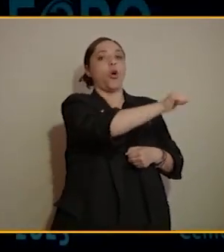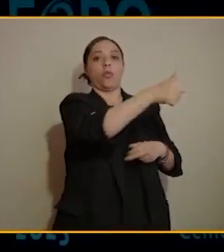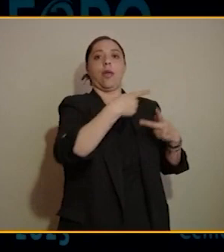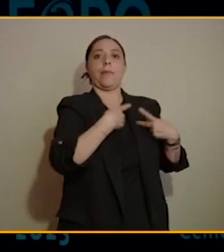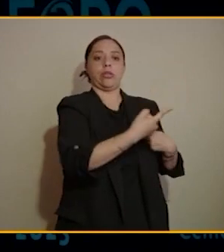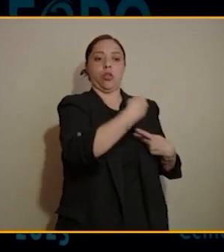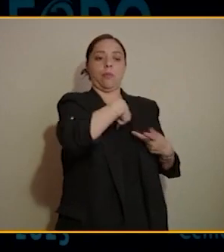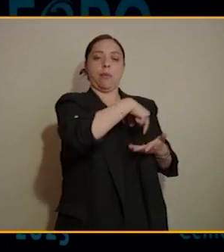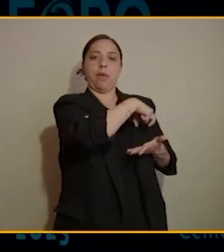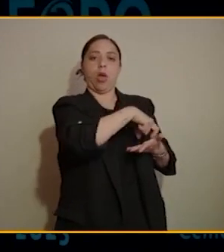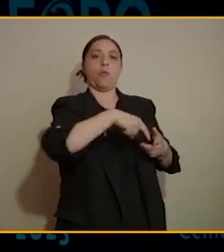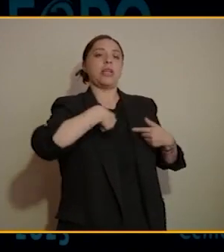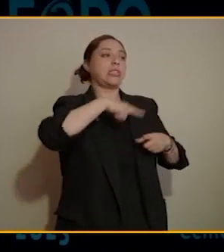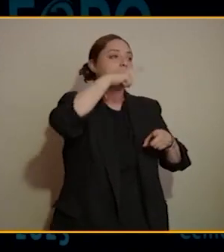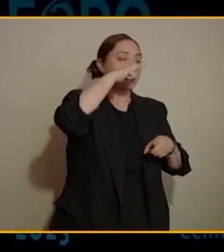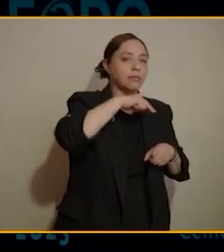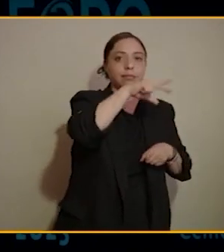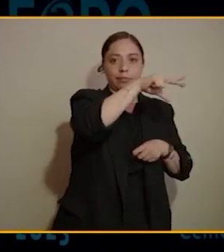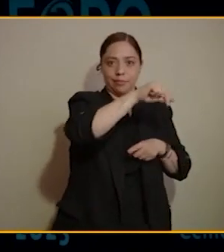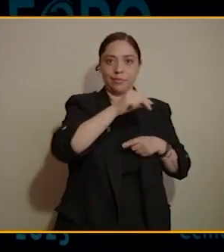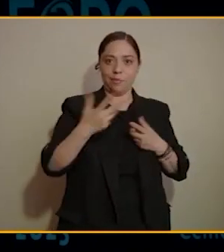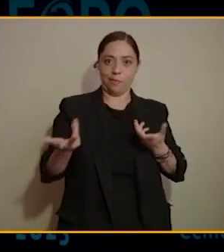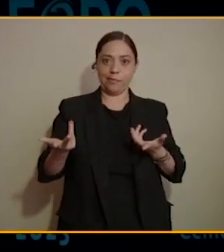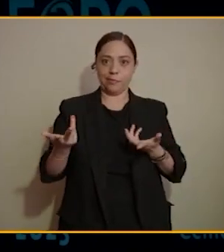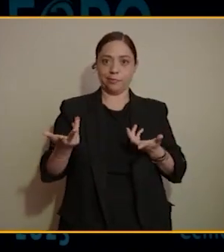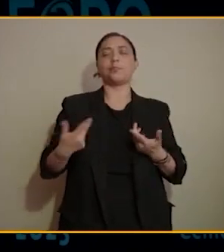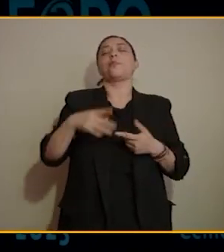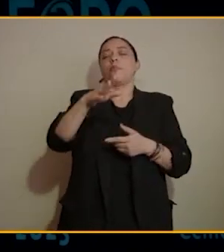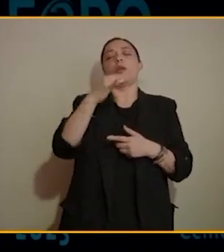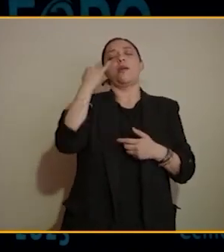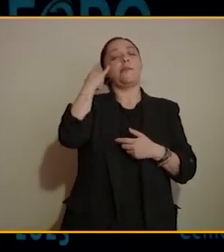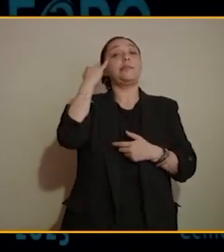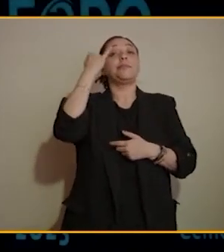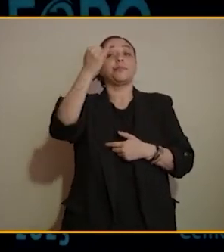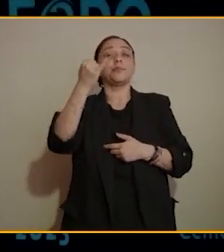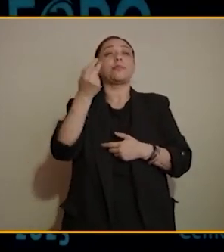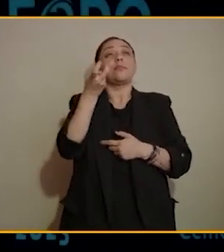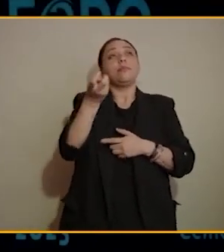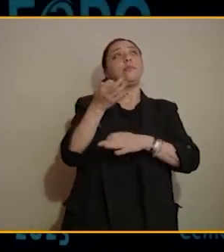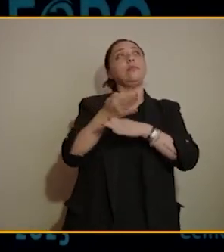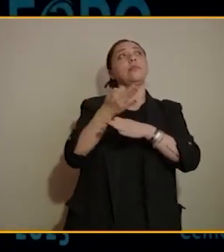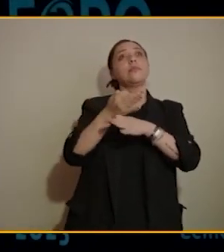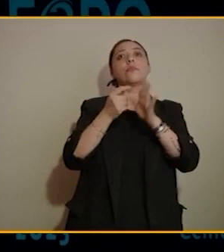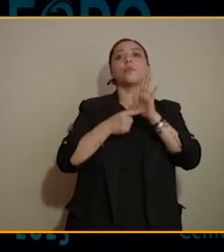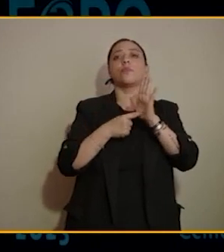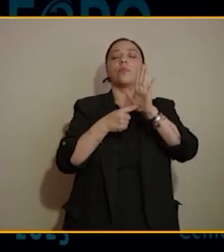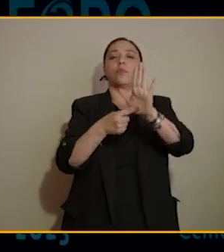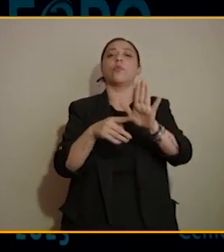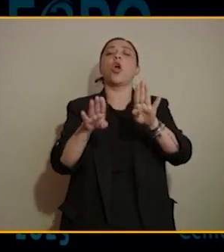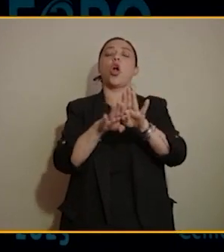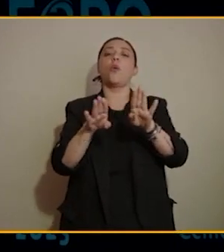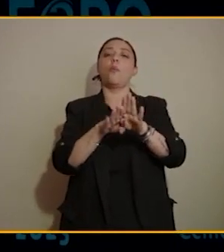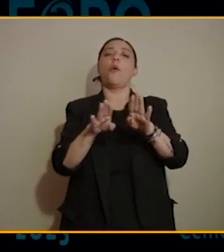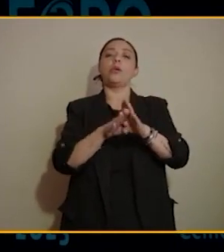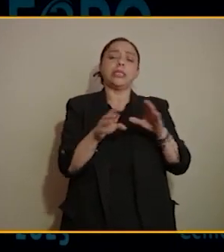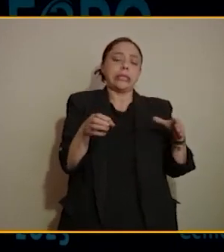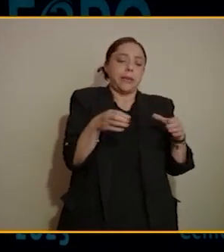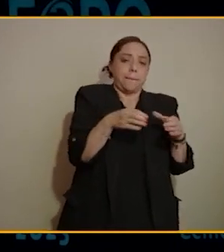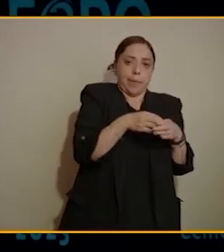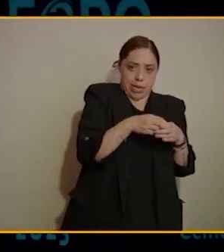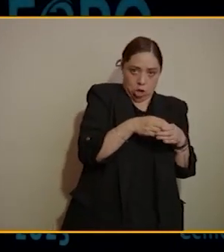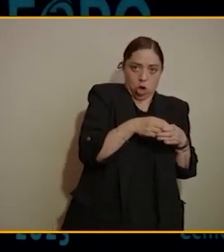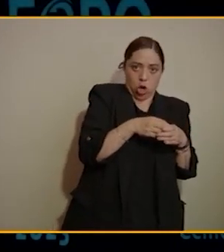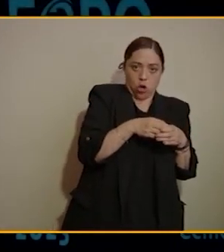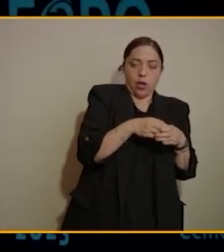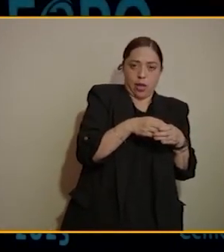¿cierto? Ahora imagínense que esto sucede en pequeña escala, porque aquí estamos hablando de que habemos micro, pequeñas y medianas